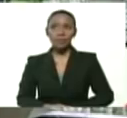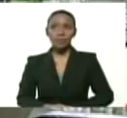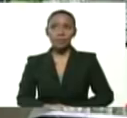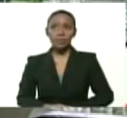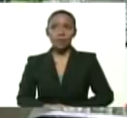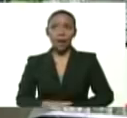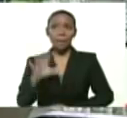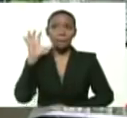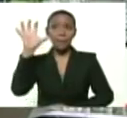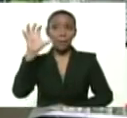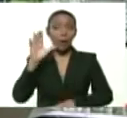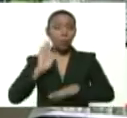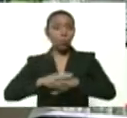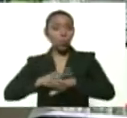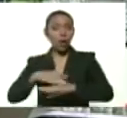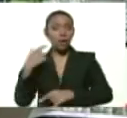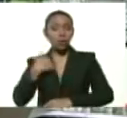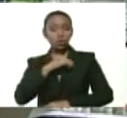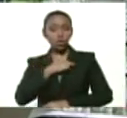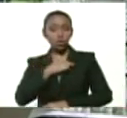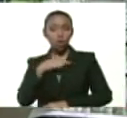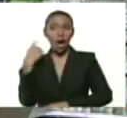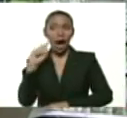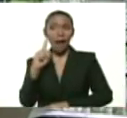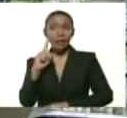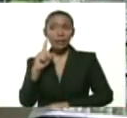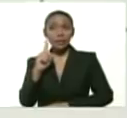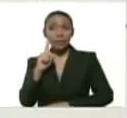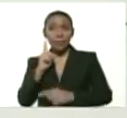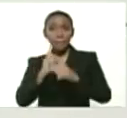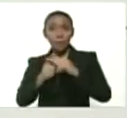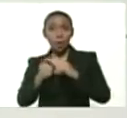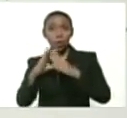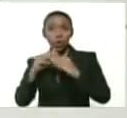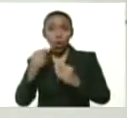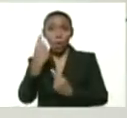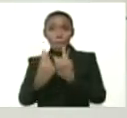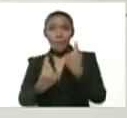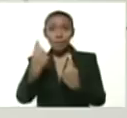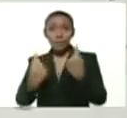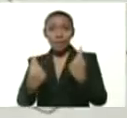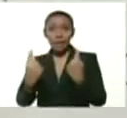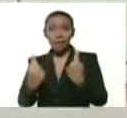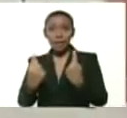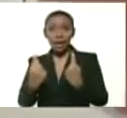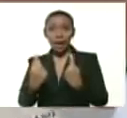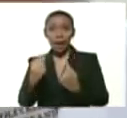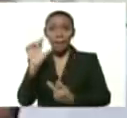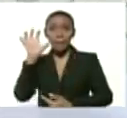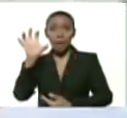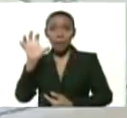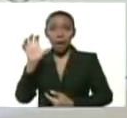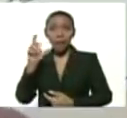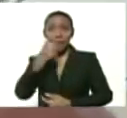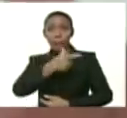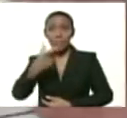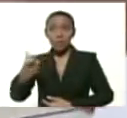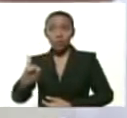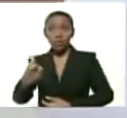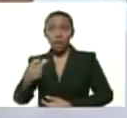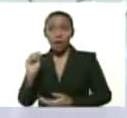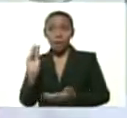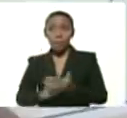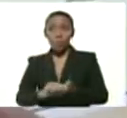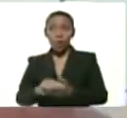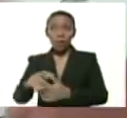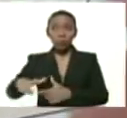Es el mapa, porque tenemos absolutamente ploteado, precisado a todos los pacientes. Es el mapa de los casos presentados en